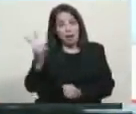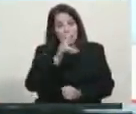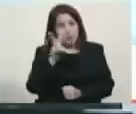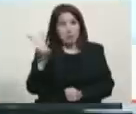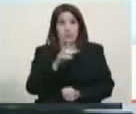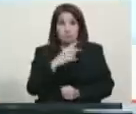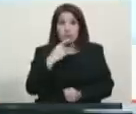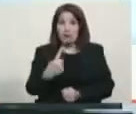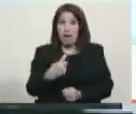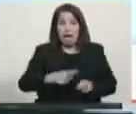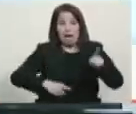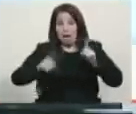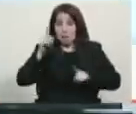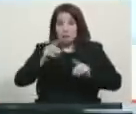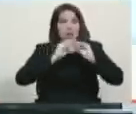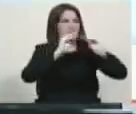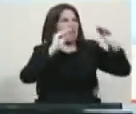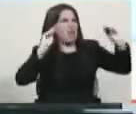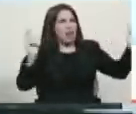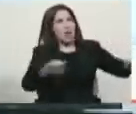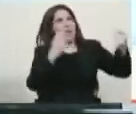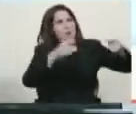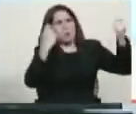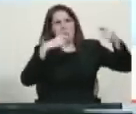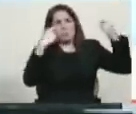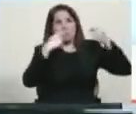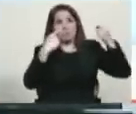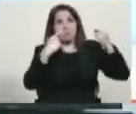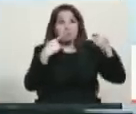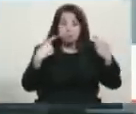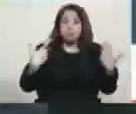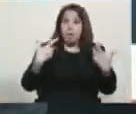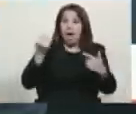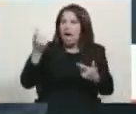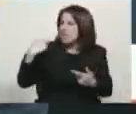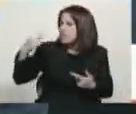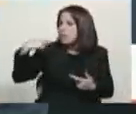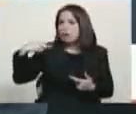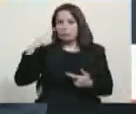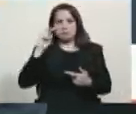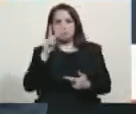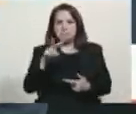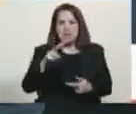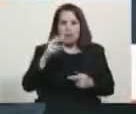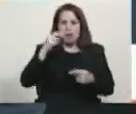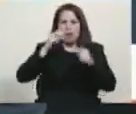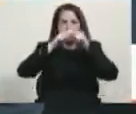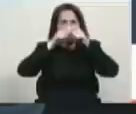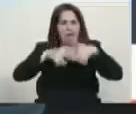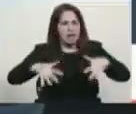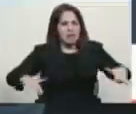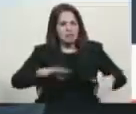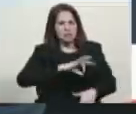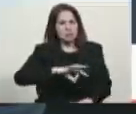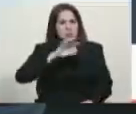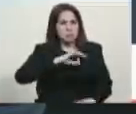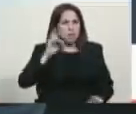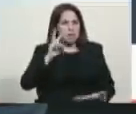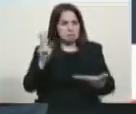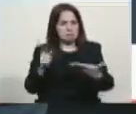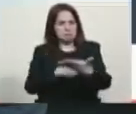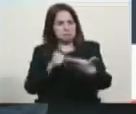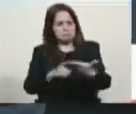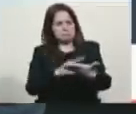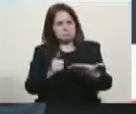A veces no difundimos todo lo que tenemos que difundir. Yo ayer me impresioné por las redes sociales. Yo me meto a veces por las redes sociales, a